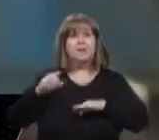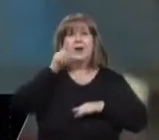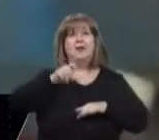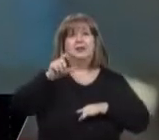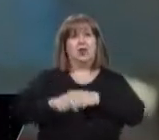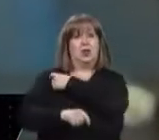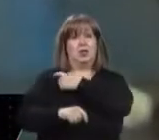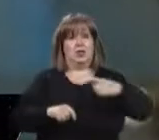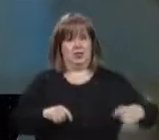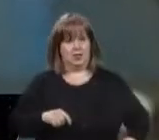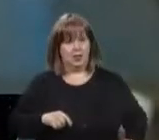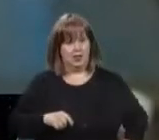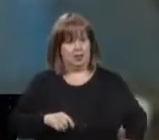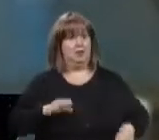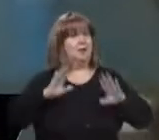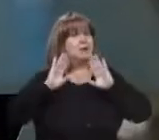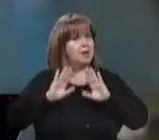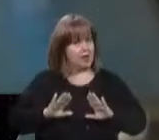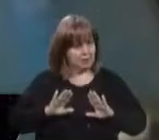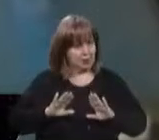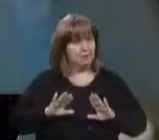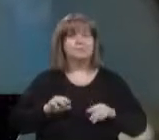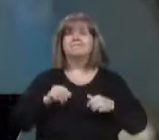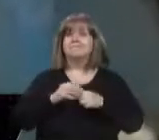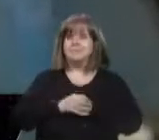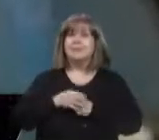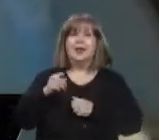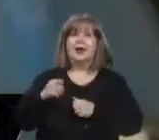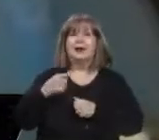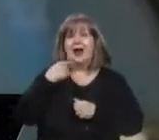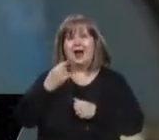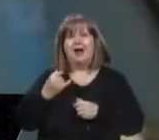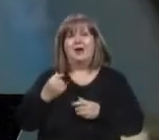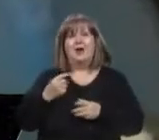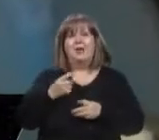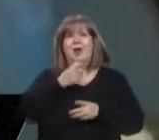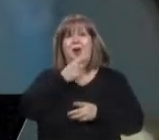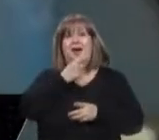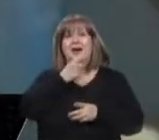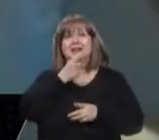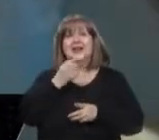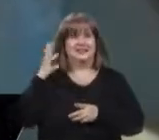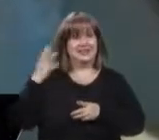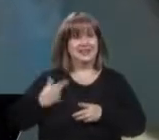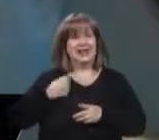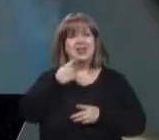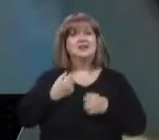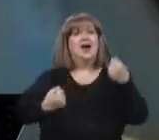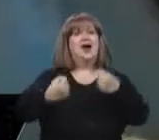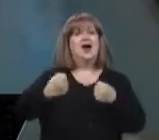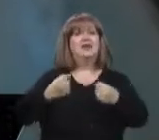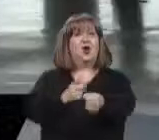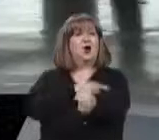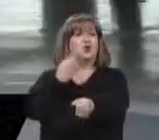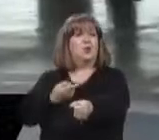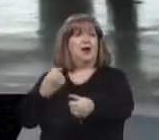Bueno, claramente, es verdad, pero bueno, viste que las mascotas ya están como desde chiquito acostumbradas a estas nuevas reglas y